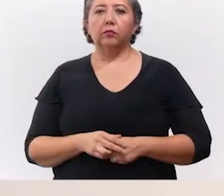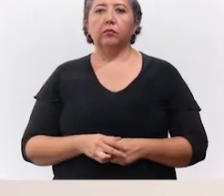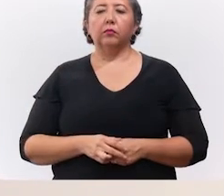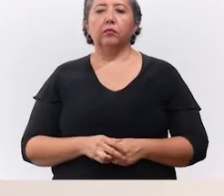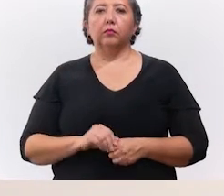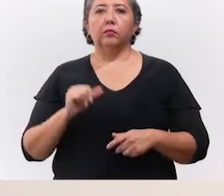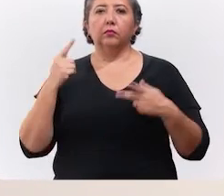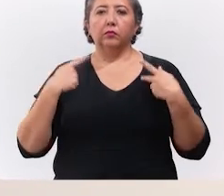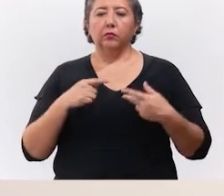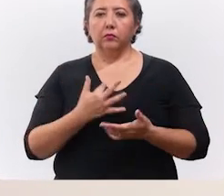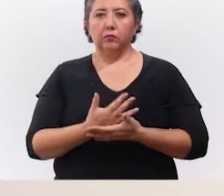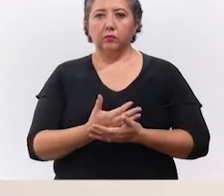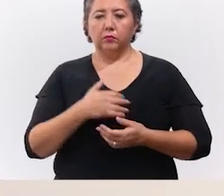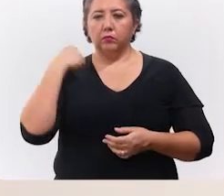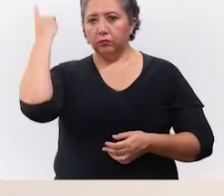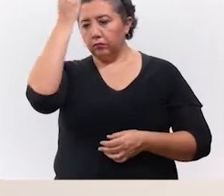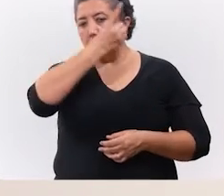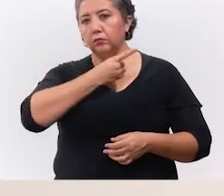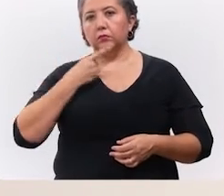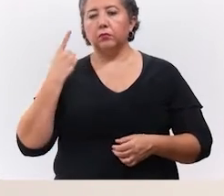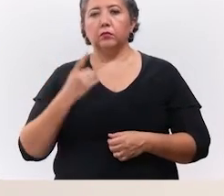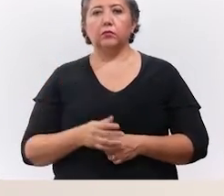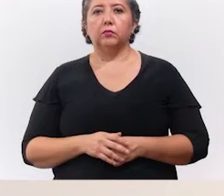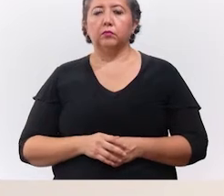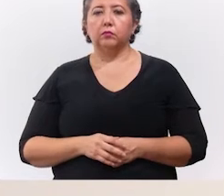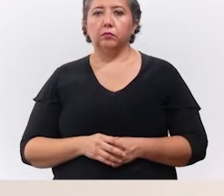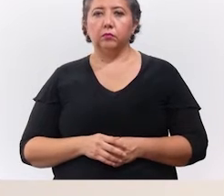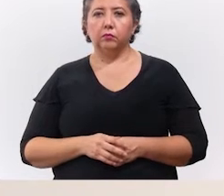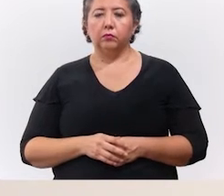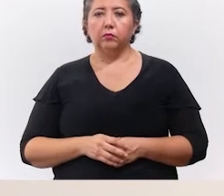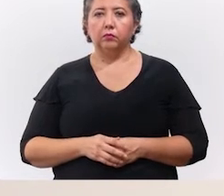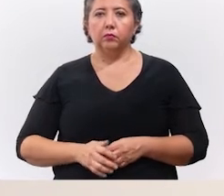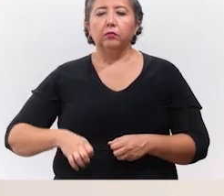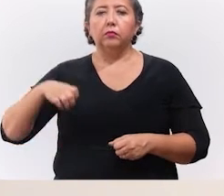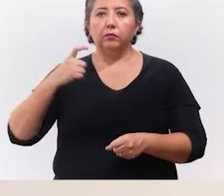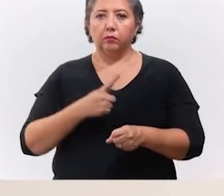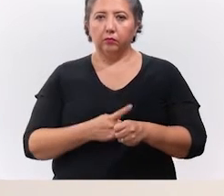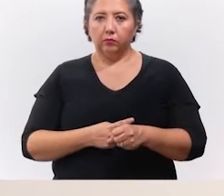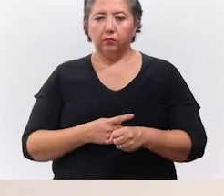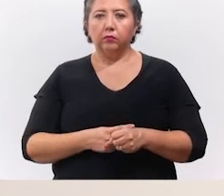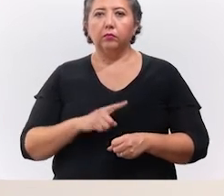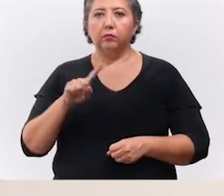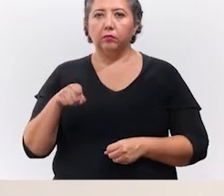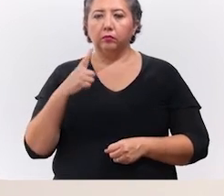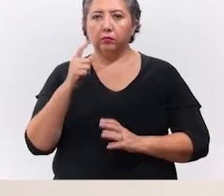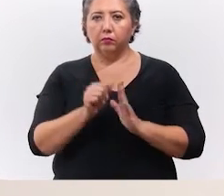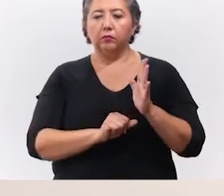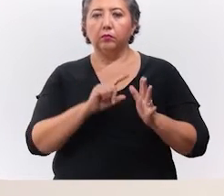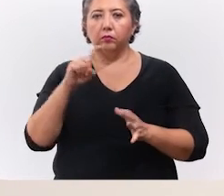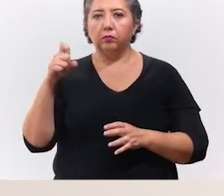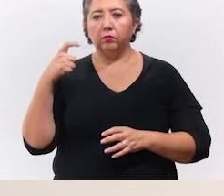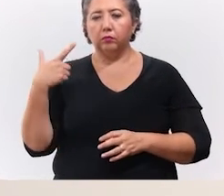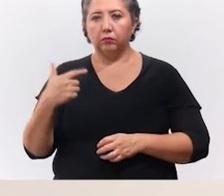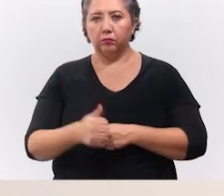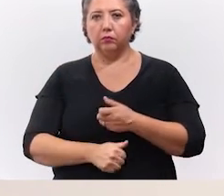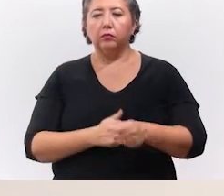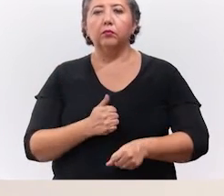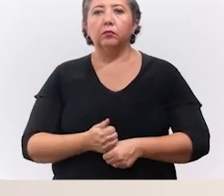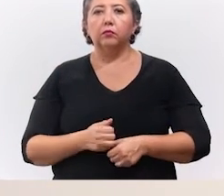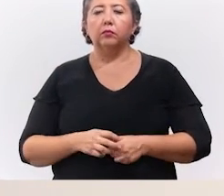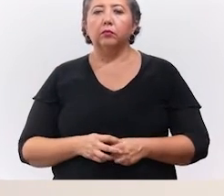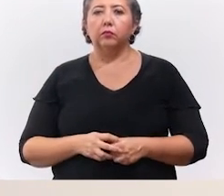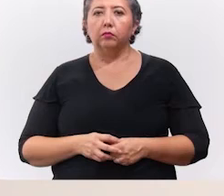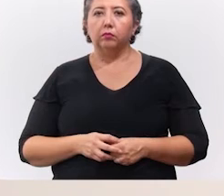total. Hay otros pacientes a la espera de diagnóstico. El rango de edad de los casos es de un mes a 107